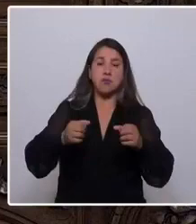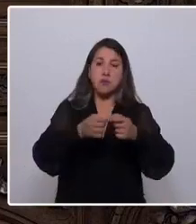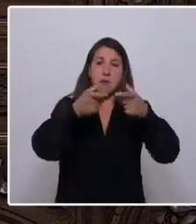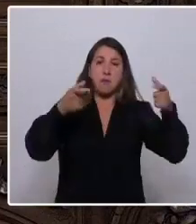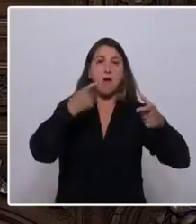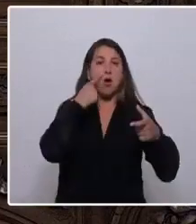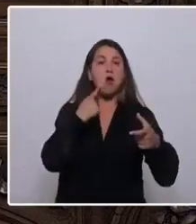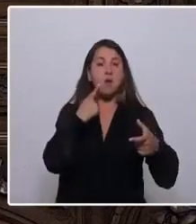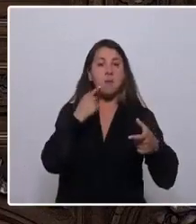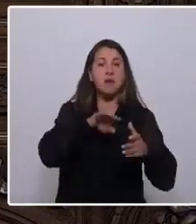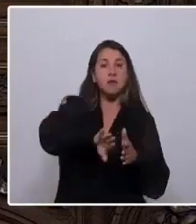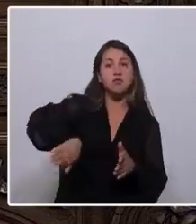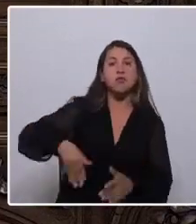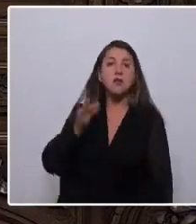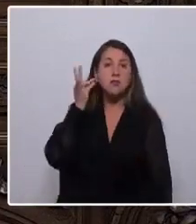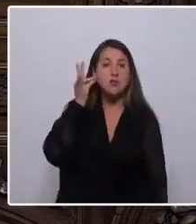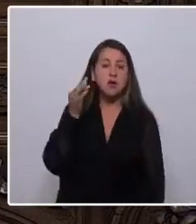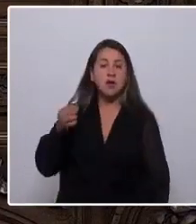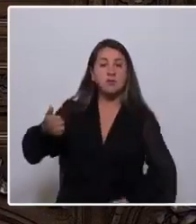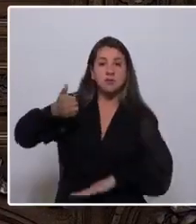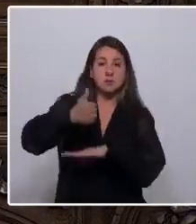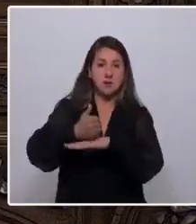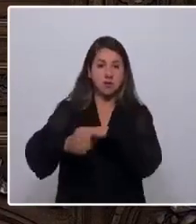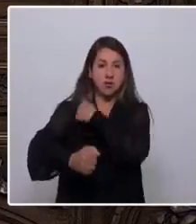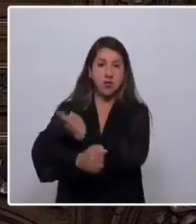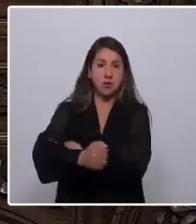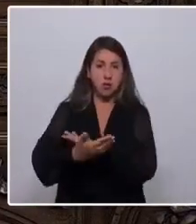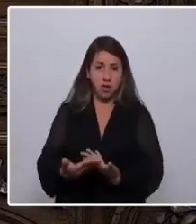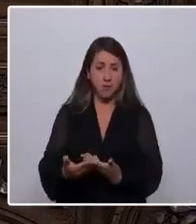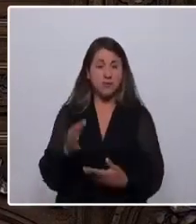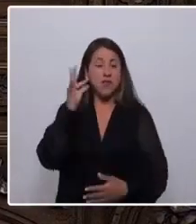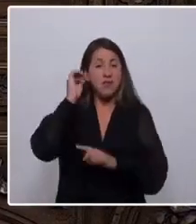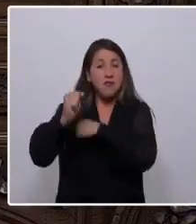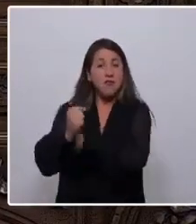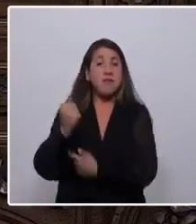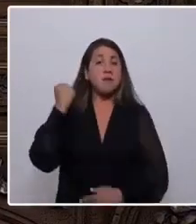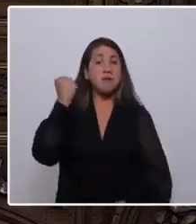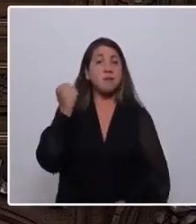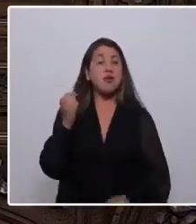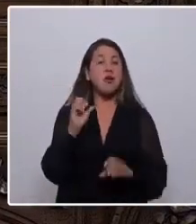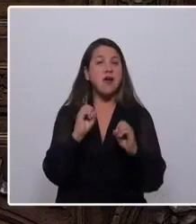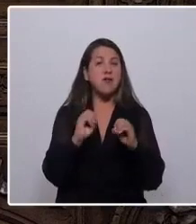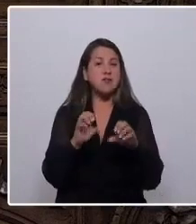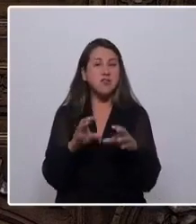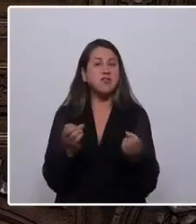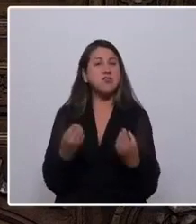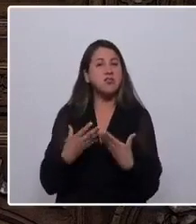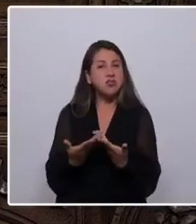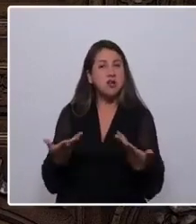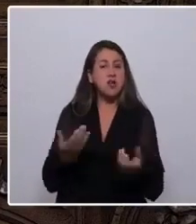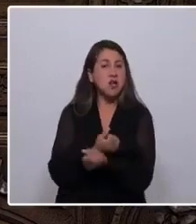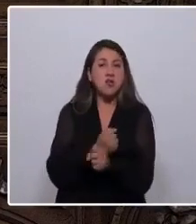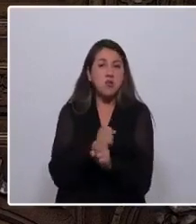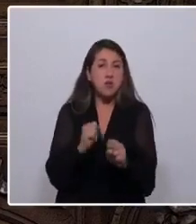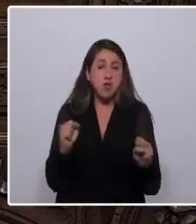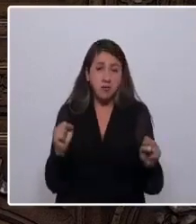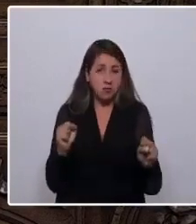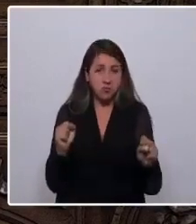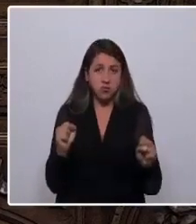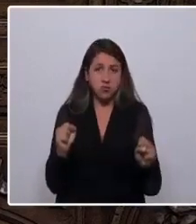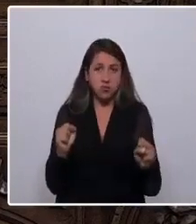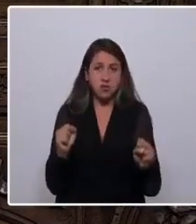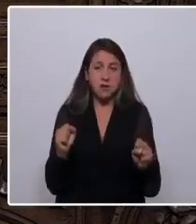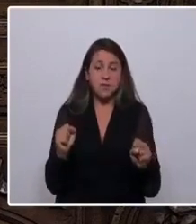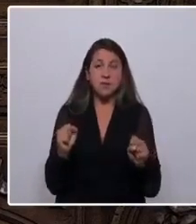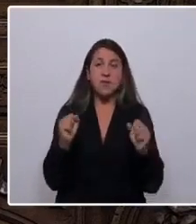la exclusión de las mujeres de los espacios de poder. El feminismo nos enseñó que no se puede desmantelar la